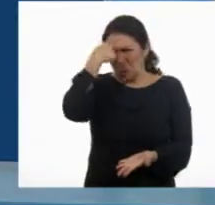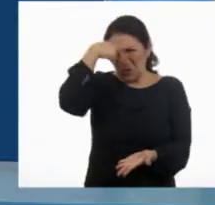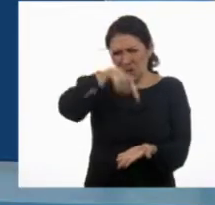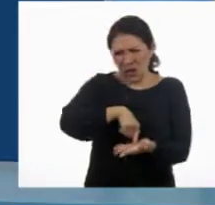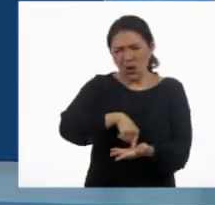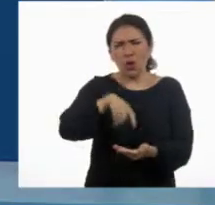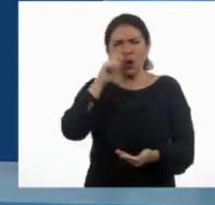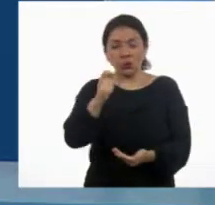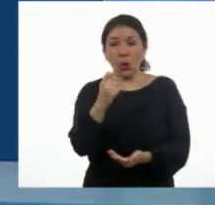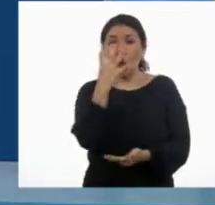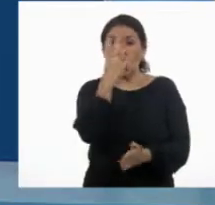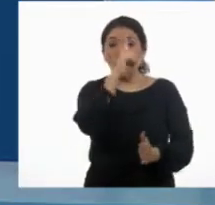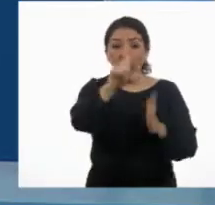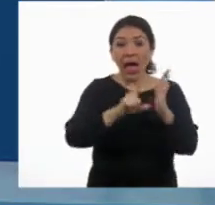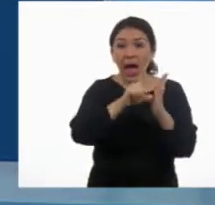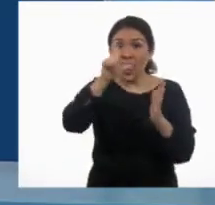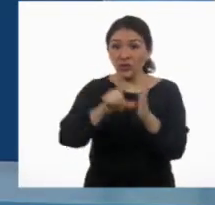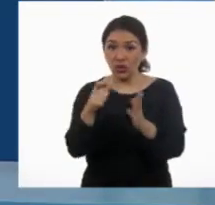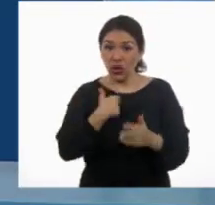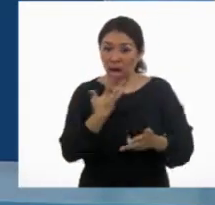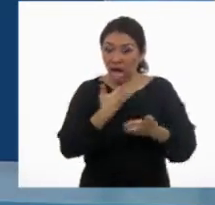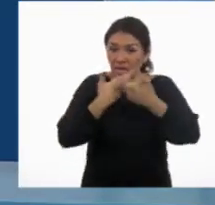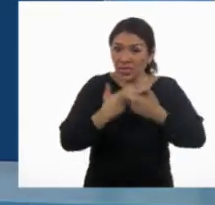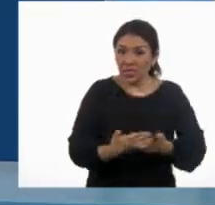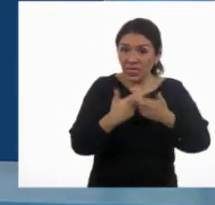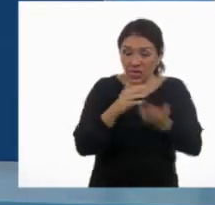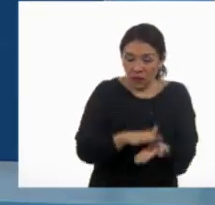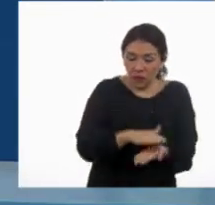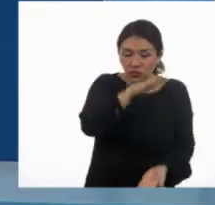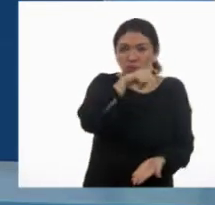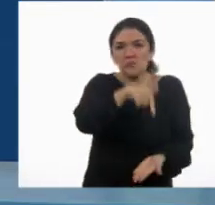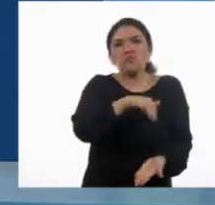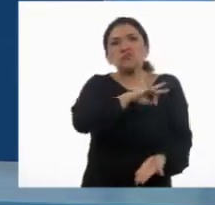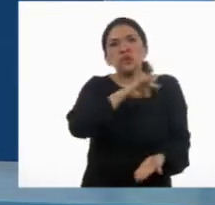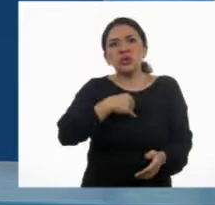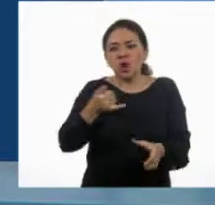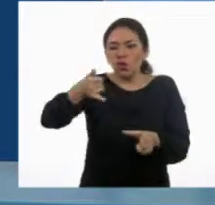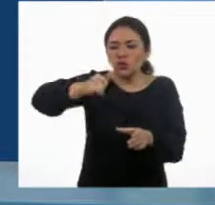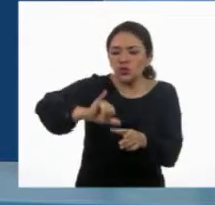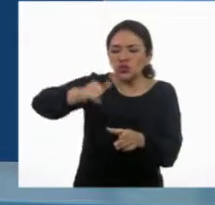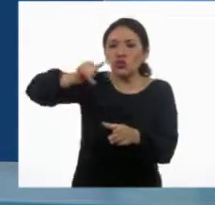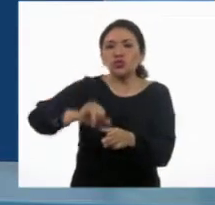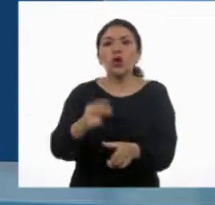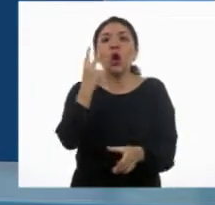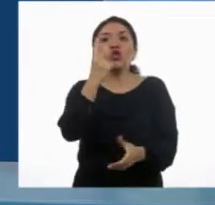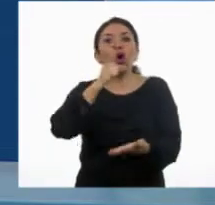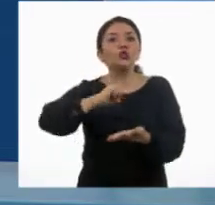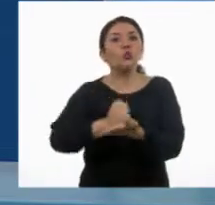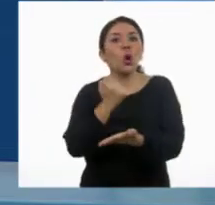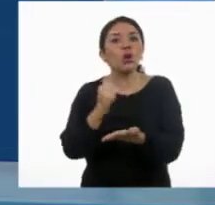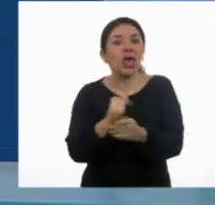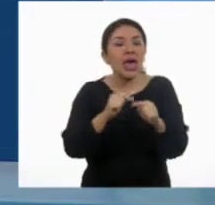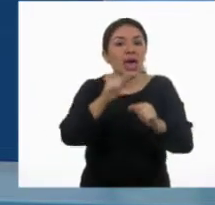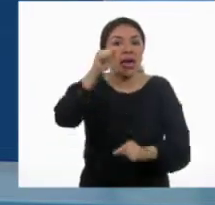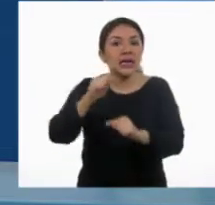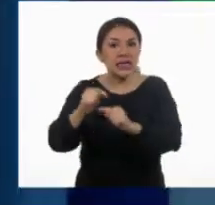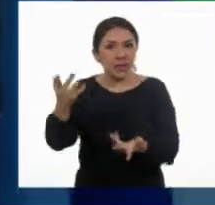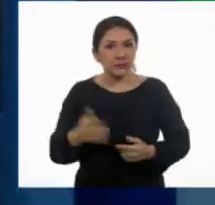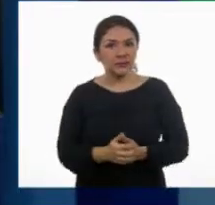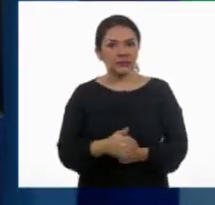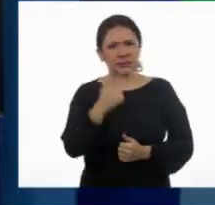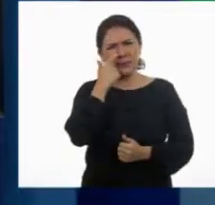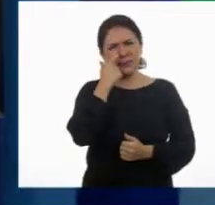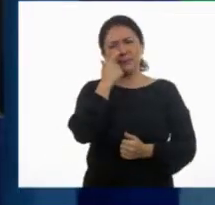los 4 litros restantes podría llenar 2 botellas. Ah,